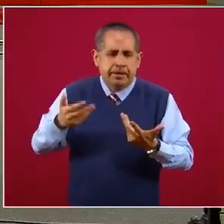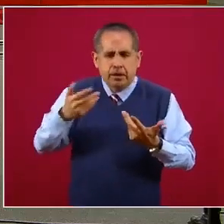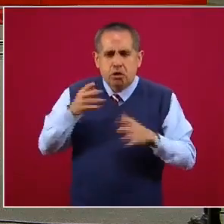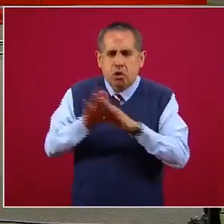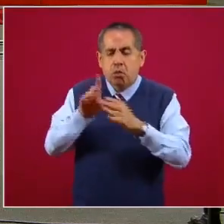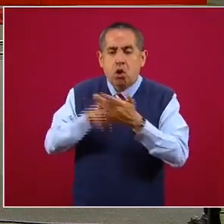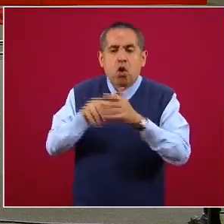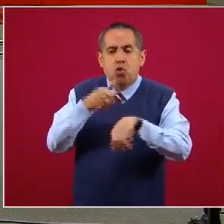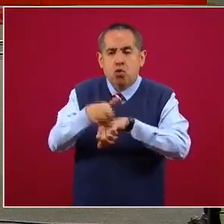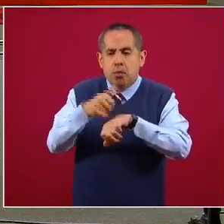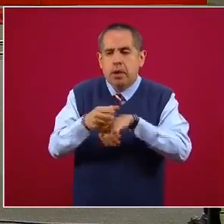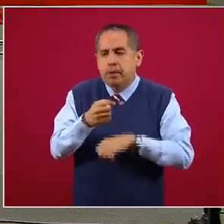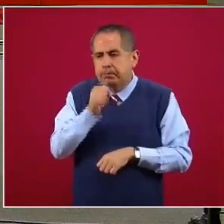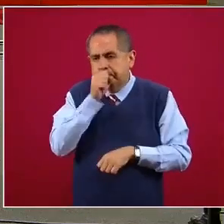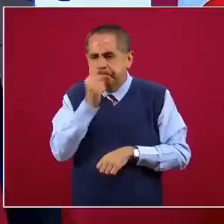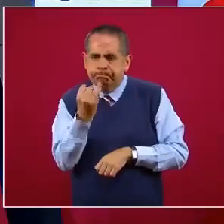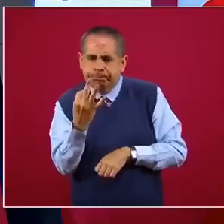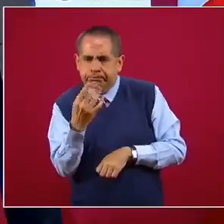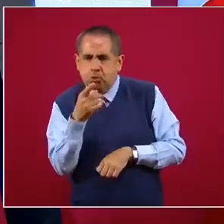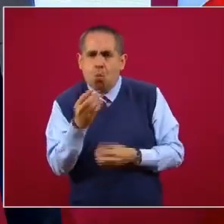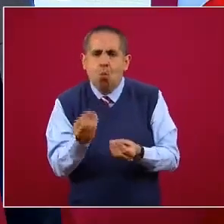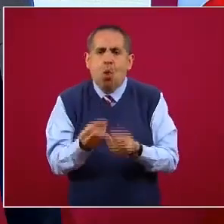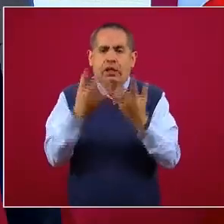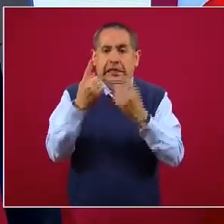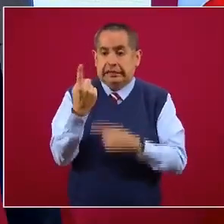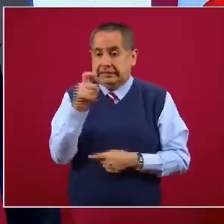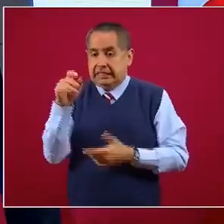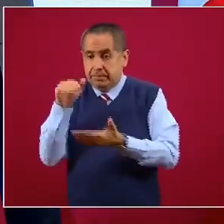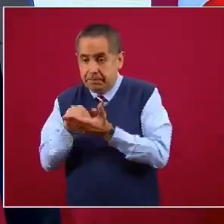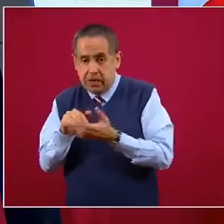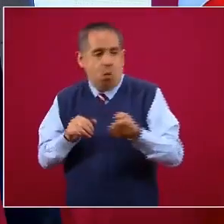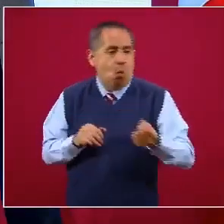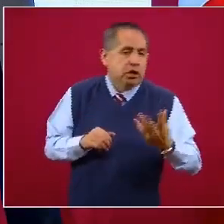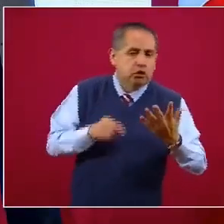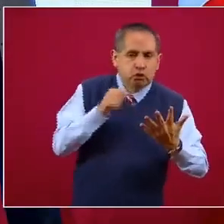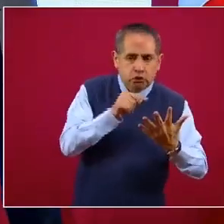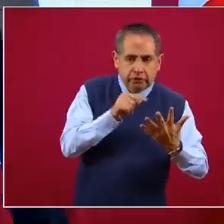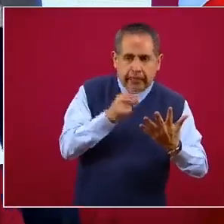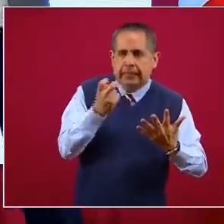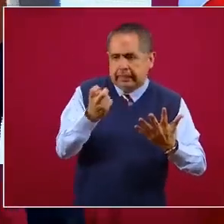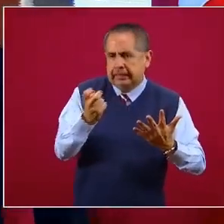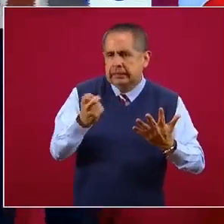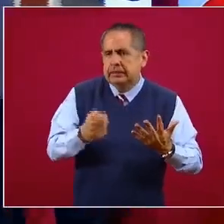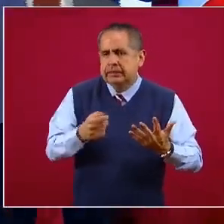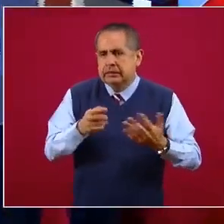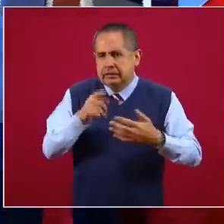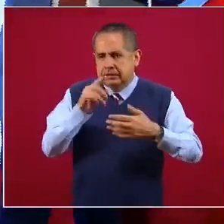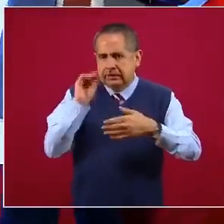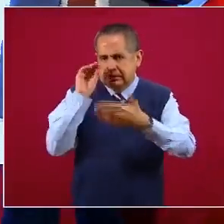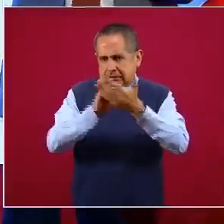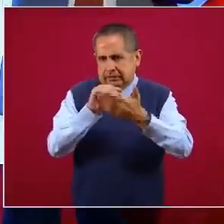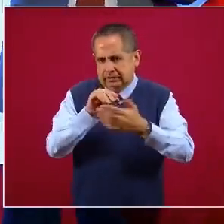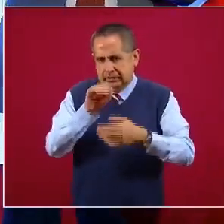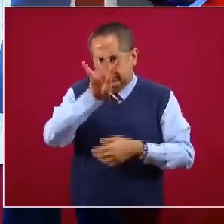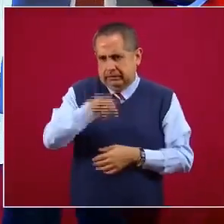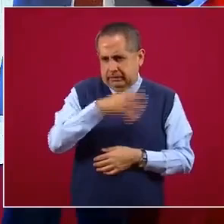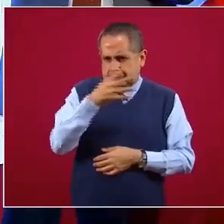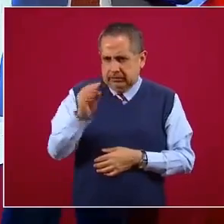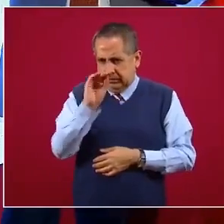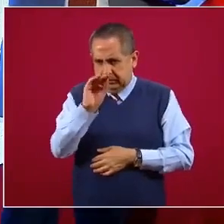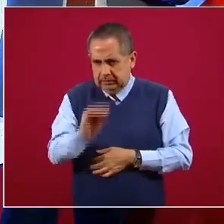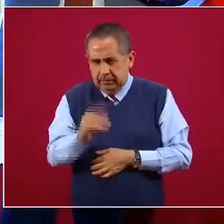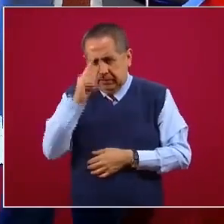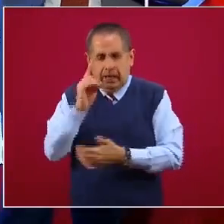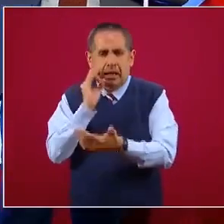el número específico, número de casos por 100,000 habitantes, es lo que quiere decir el número que está en cada una de las casillas, pero para